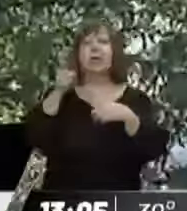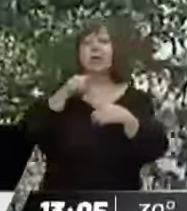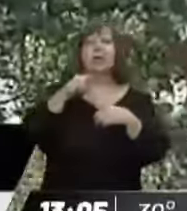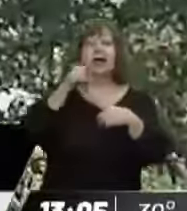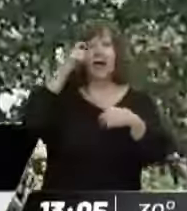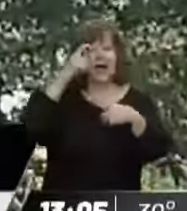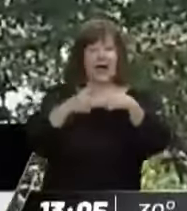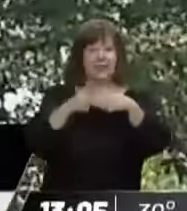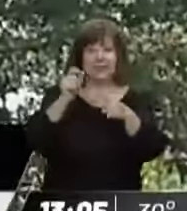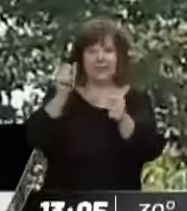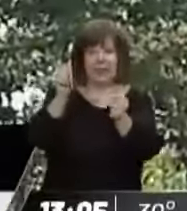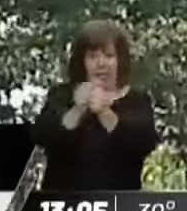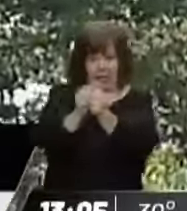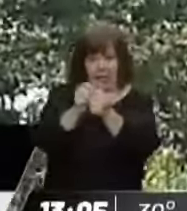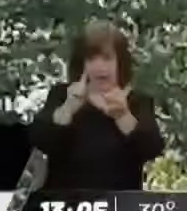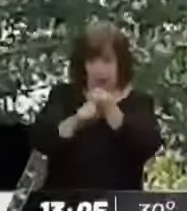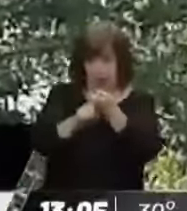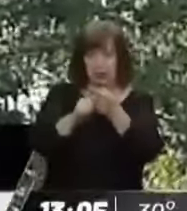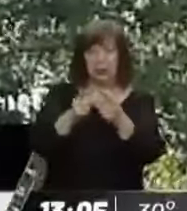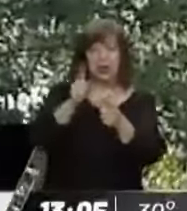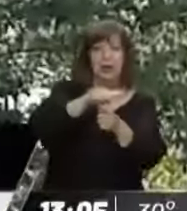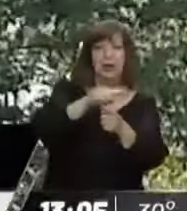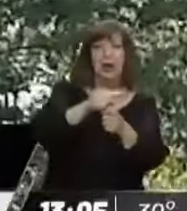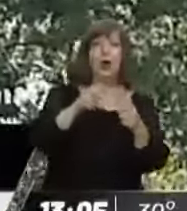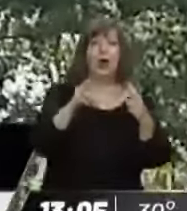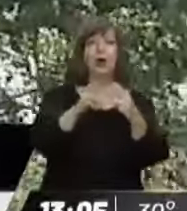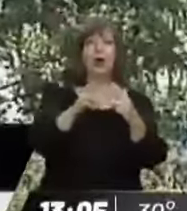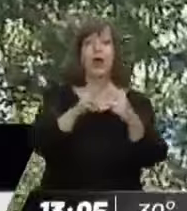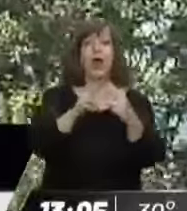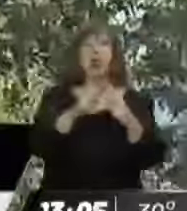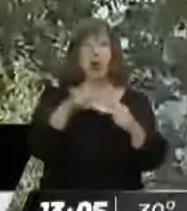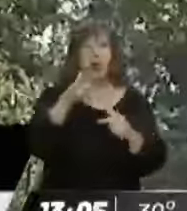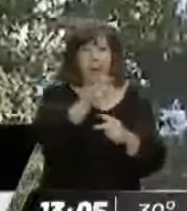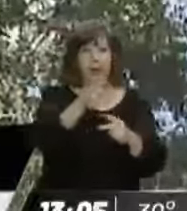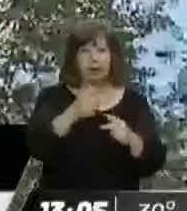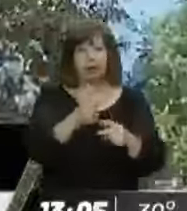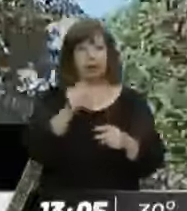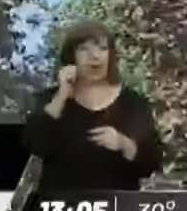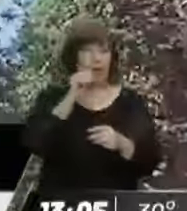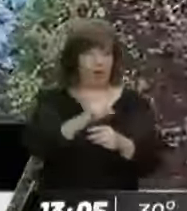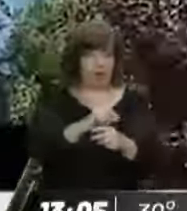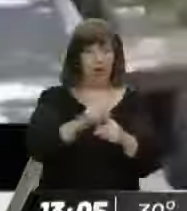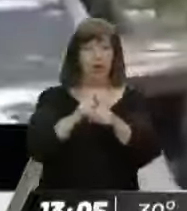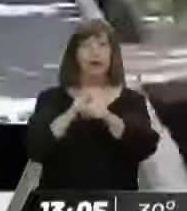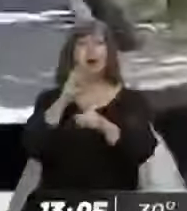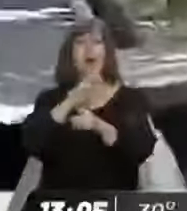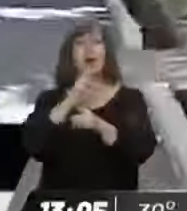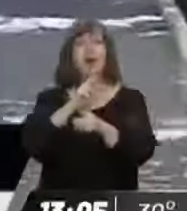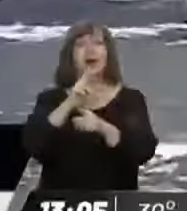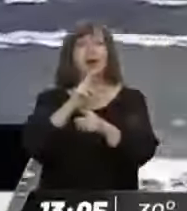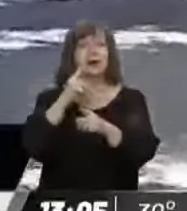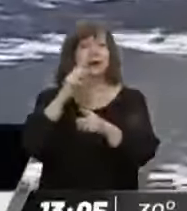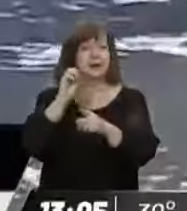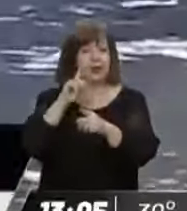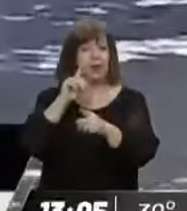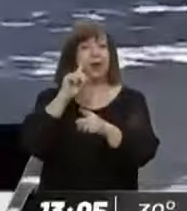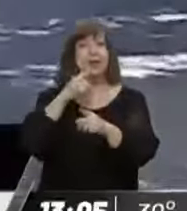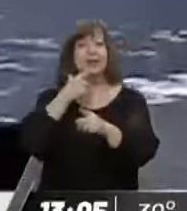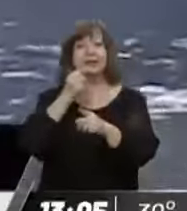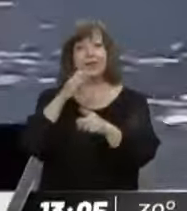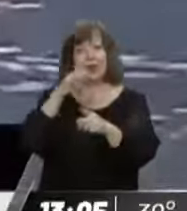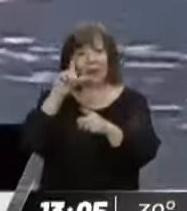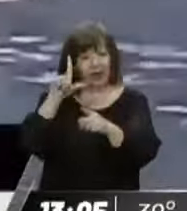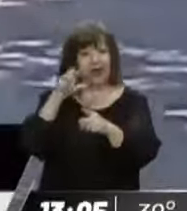cuñado y después decidió suicidarse. La víctima fue identificada como Isabel Ríos, quien fue asesinada el día